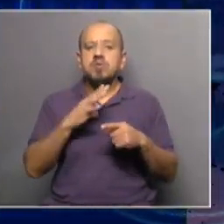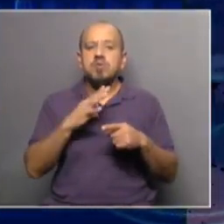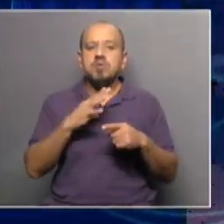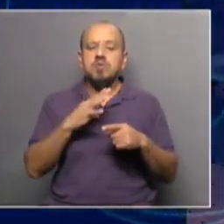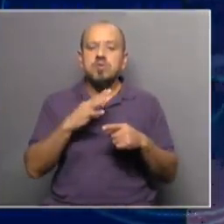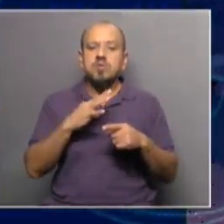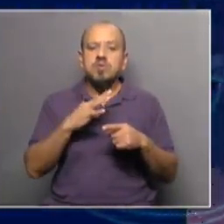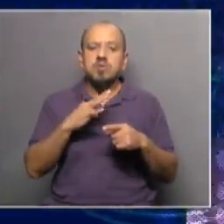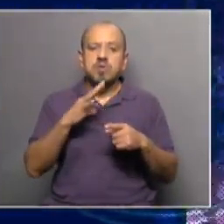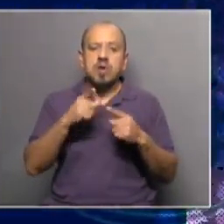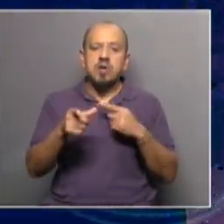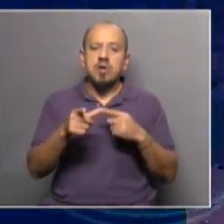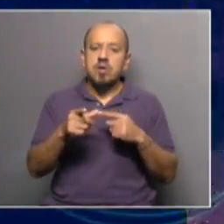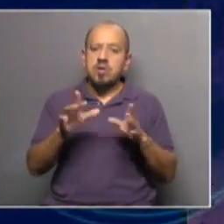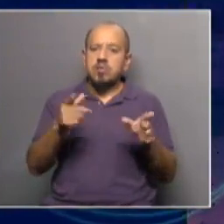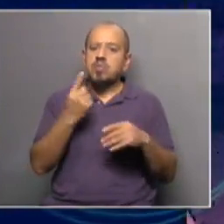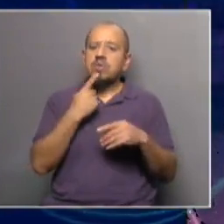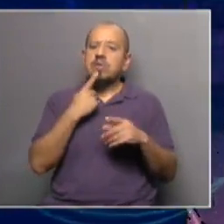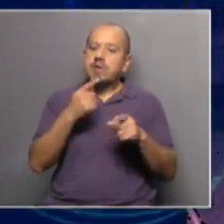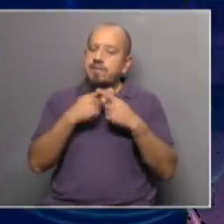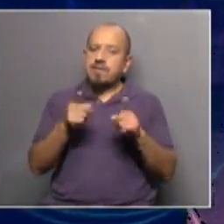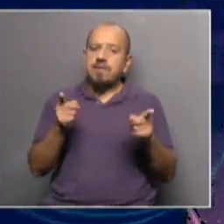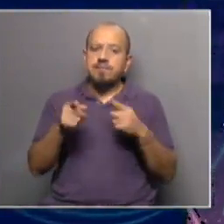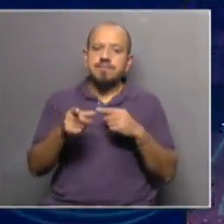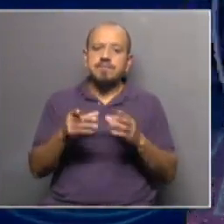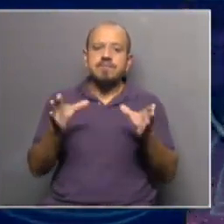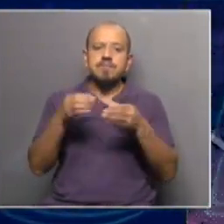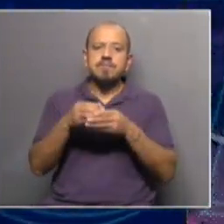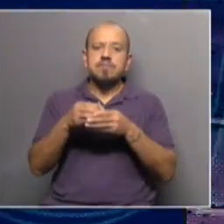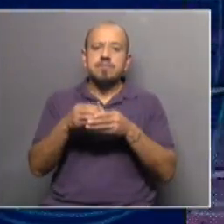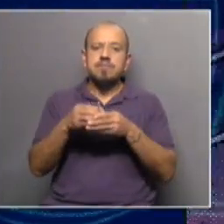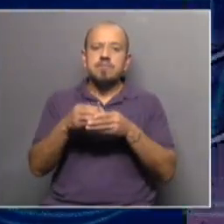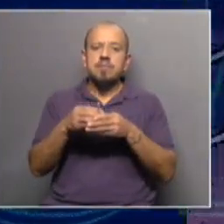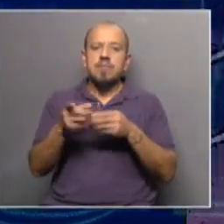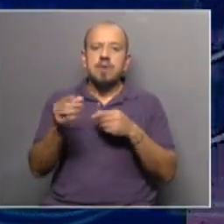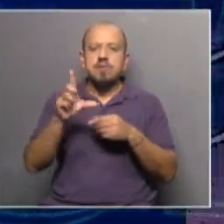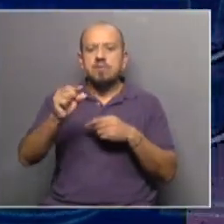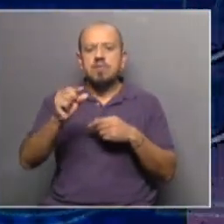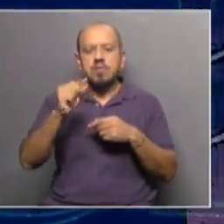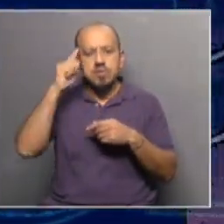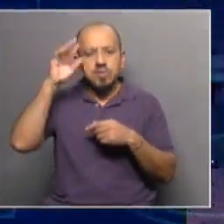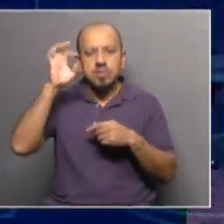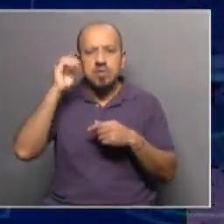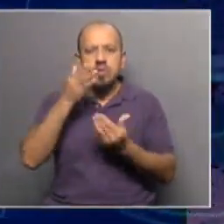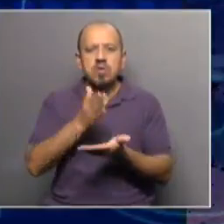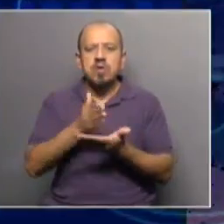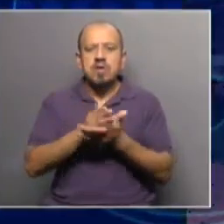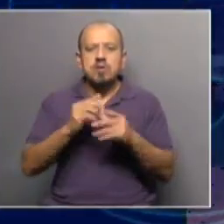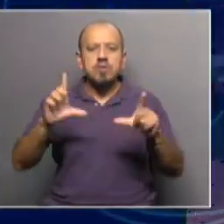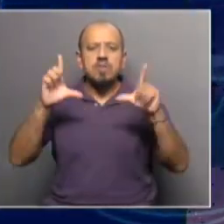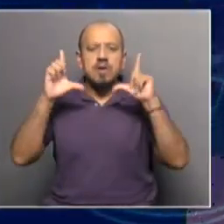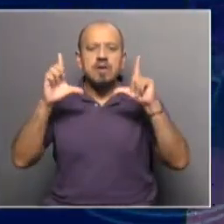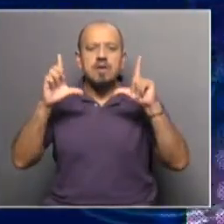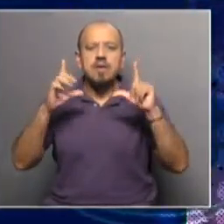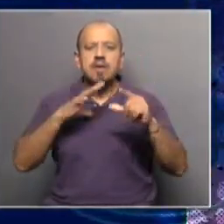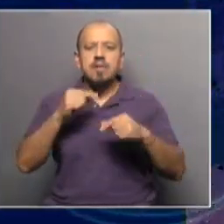los deportistas que tienen una visión política distinta al Comité Olímpico. Sí. Entonces, hace muy poco, ¿se acuerdan cuando lo de los derechos de imagen? Había